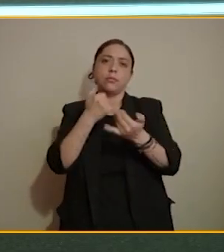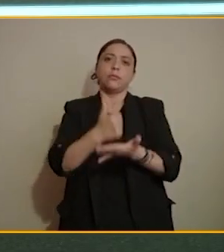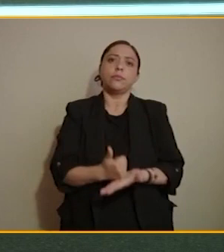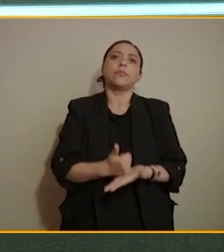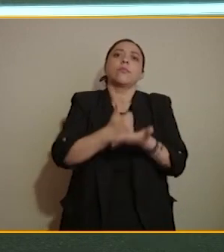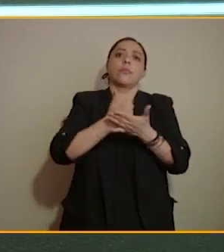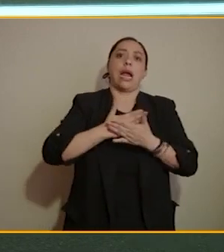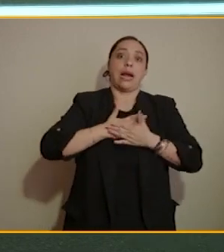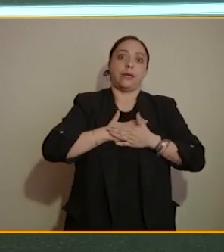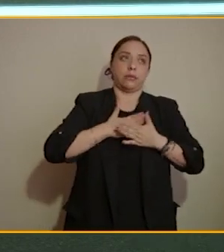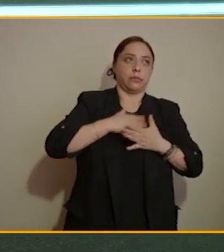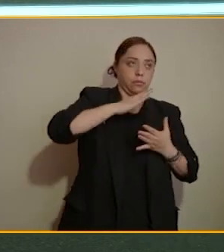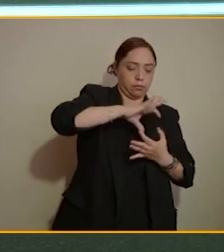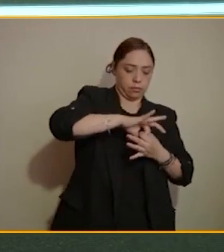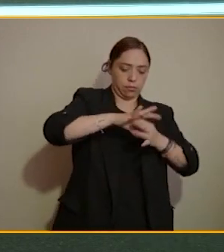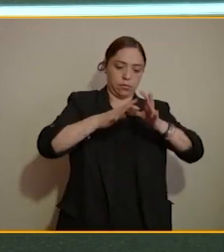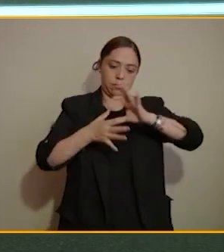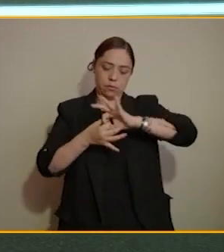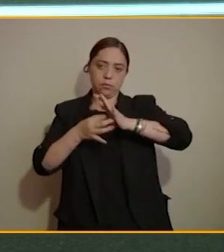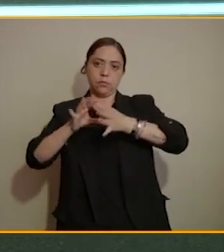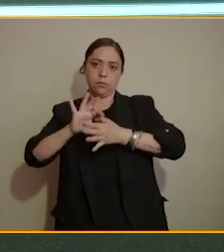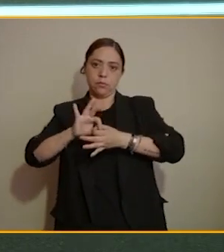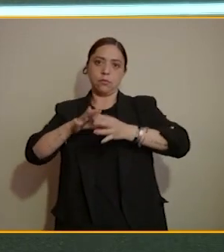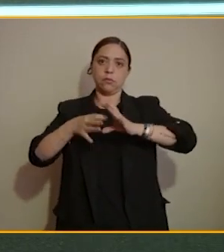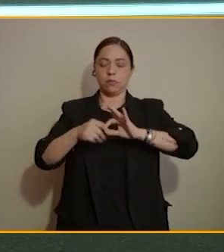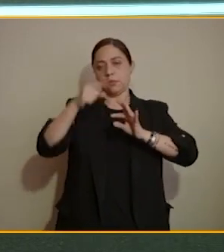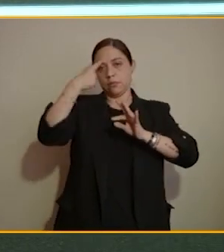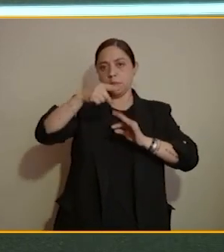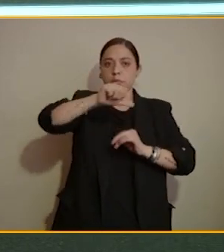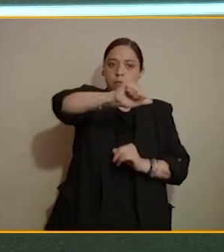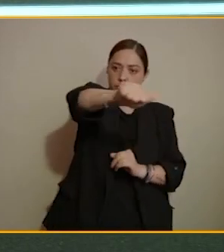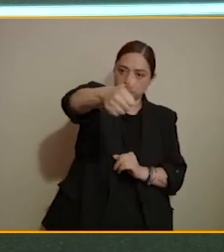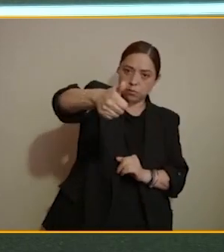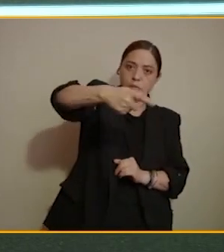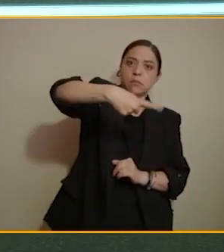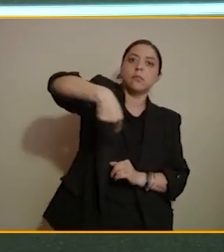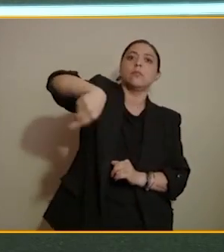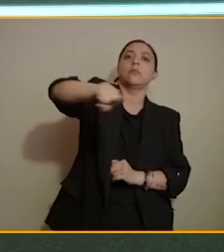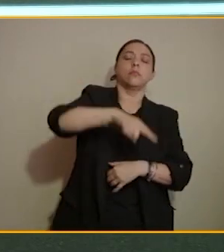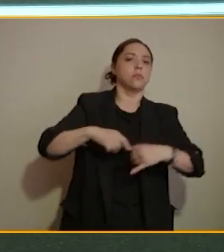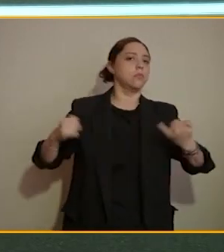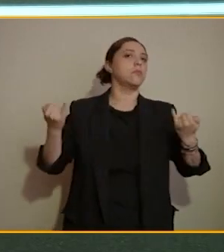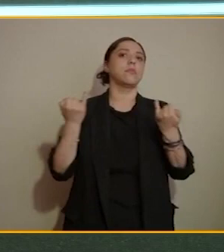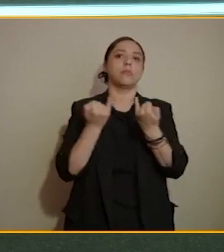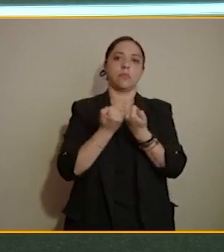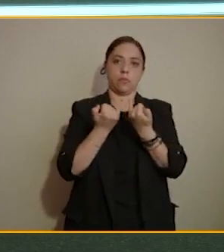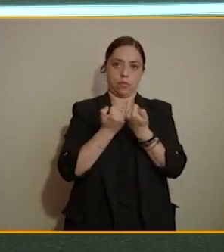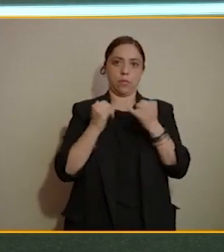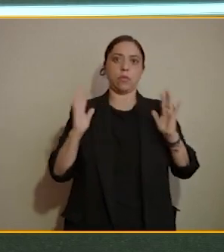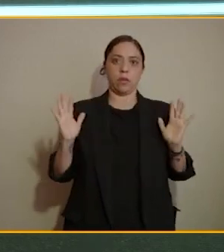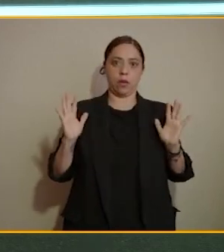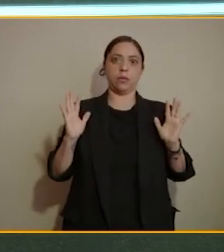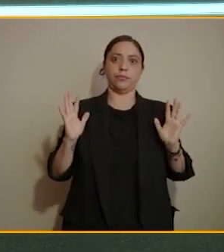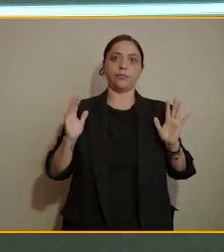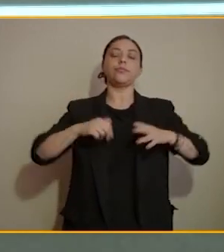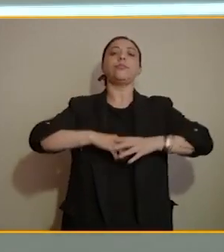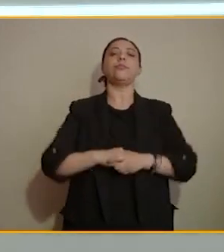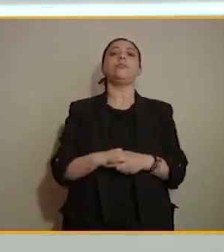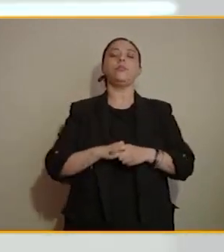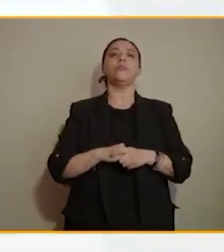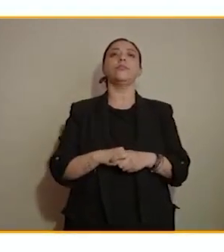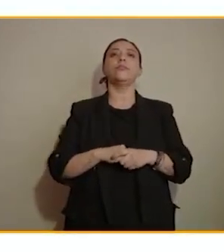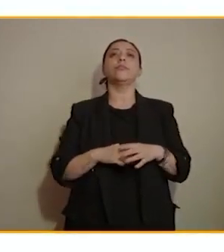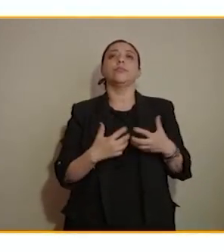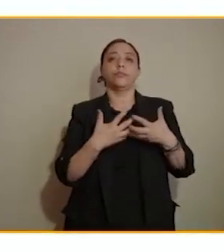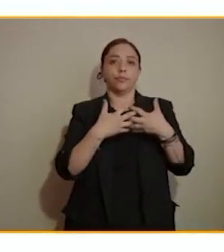cadena de valor, proveedores y distribuidores, a que se vuelvan también actores clave de esta cadena. Los procesos de